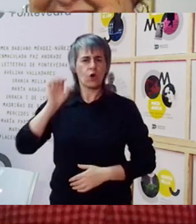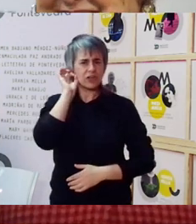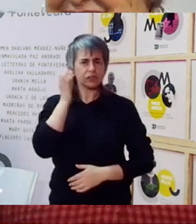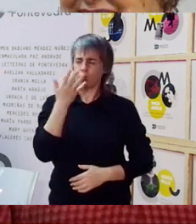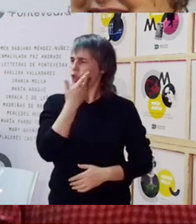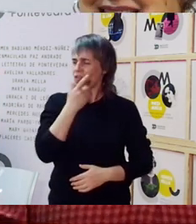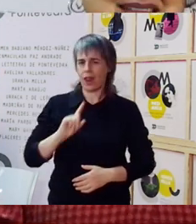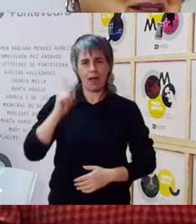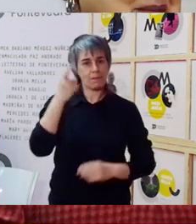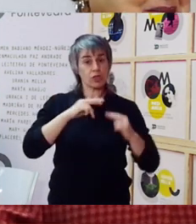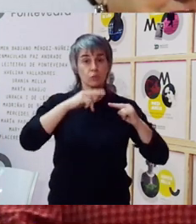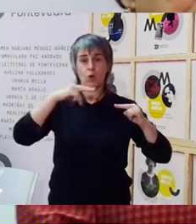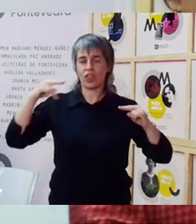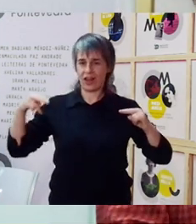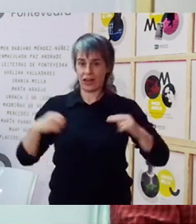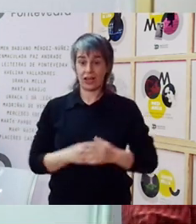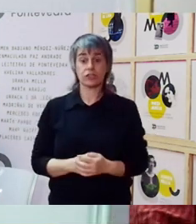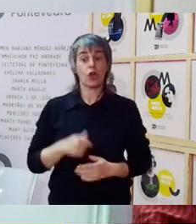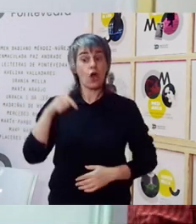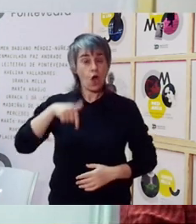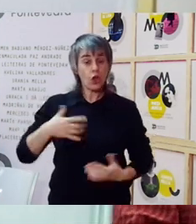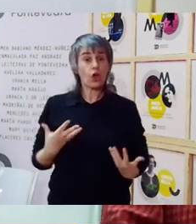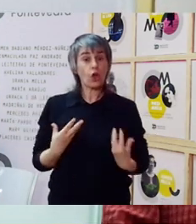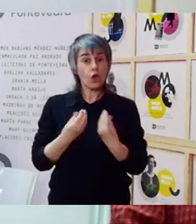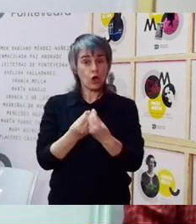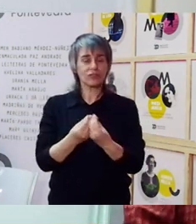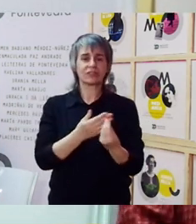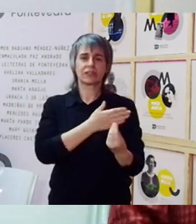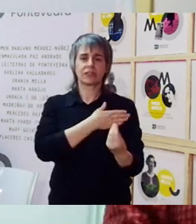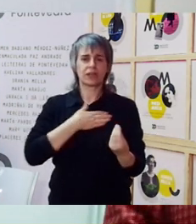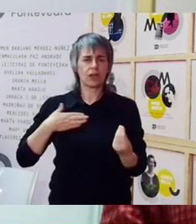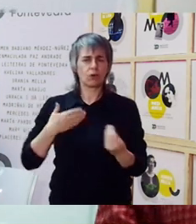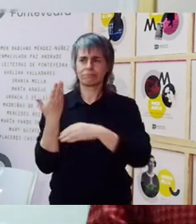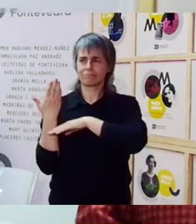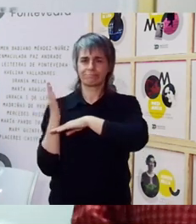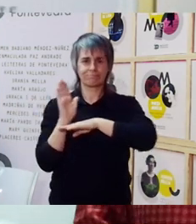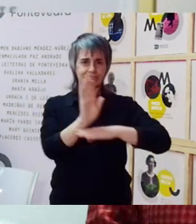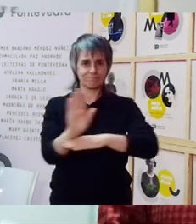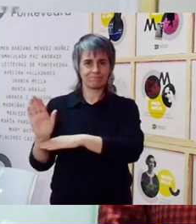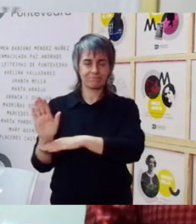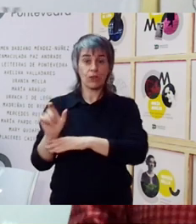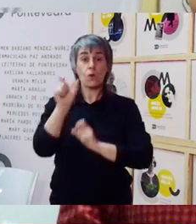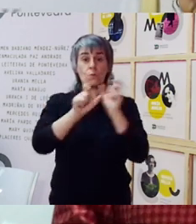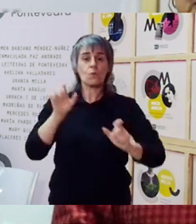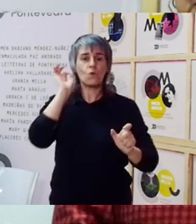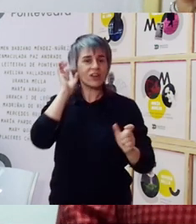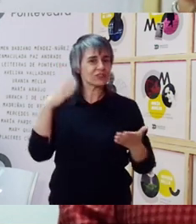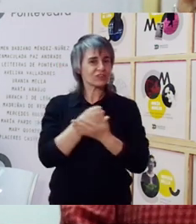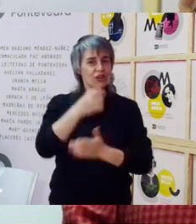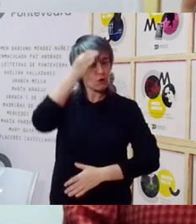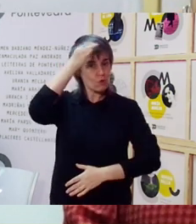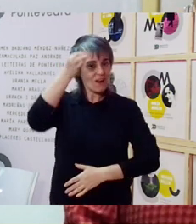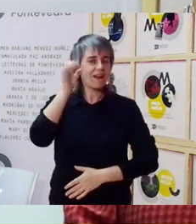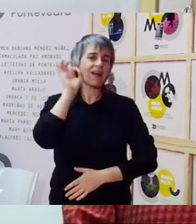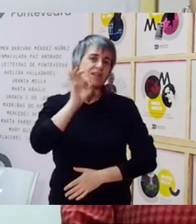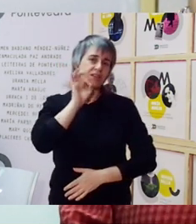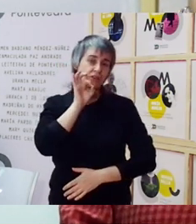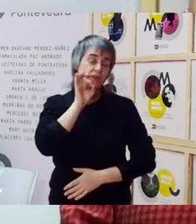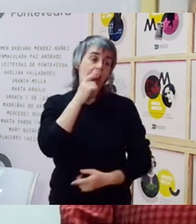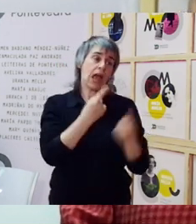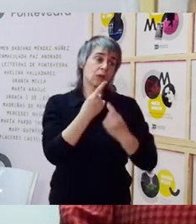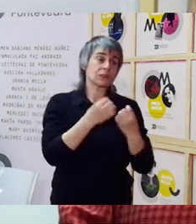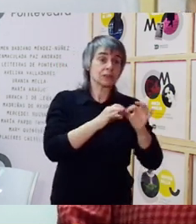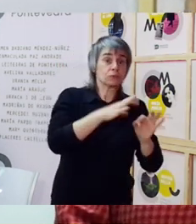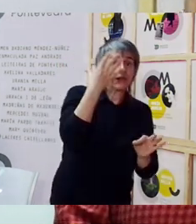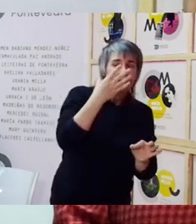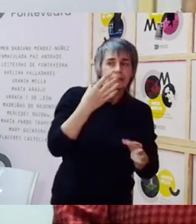Hoxe, a través delas, quero reflexar a todas as mulleres do rural galego, unhas con máis e outras con menos fortuna, que foron quen